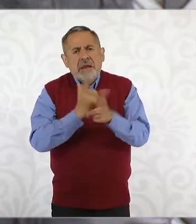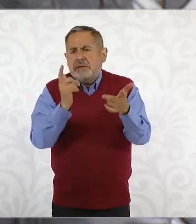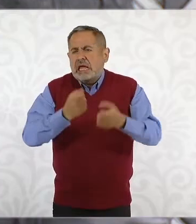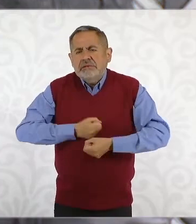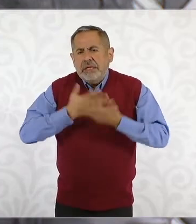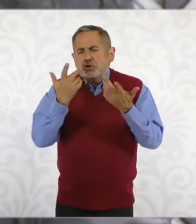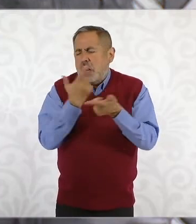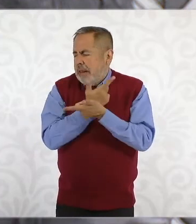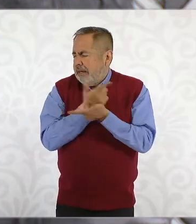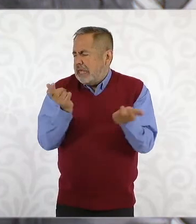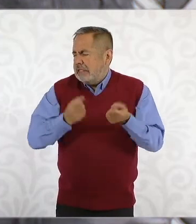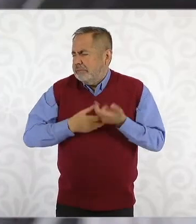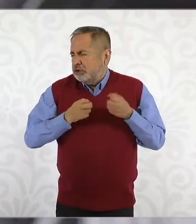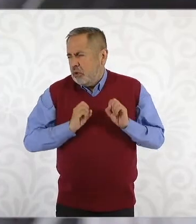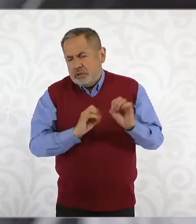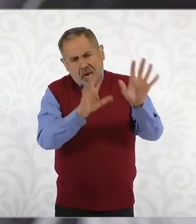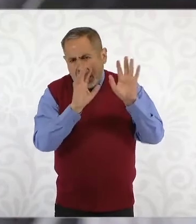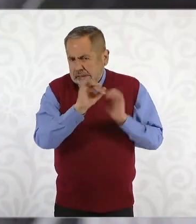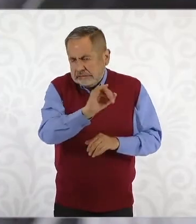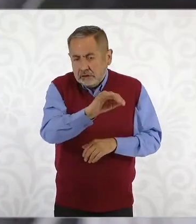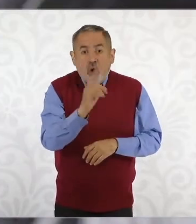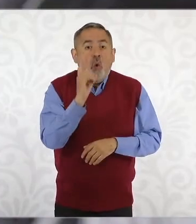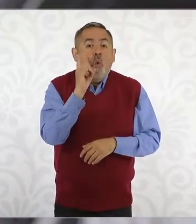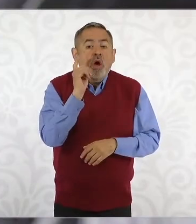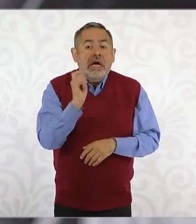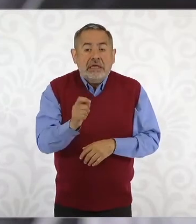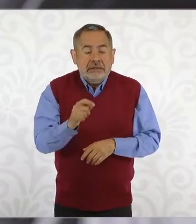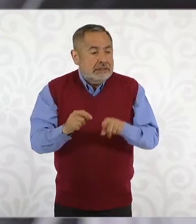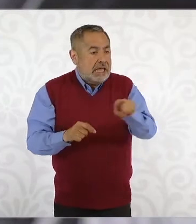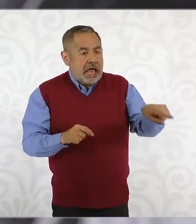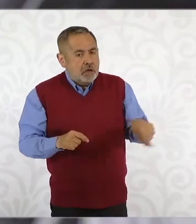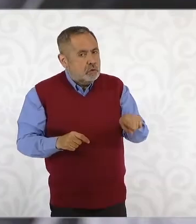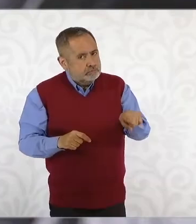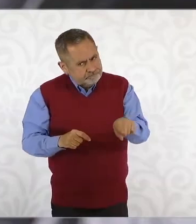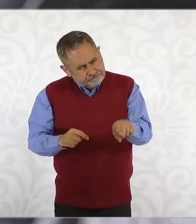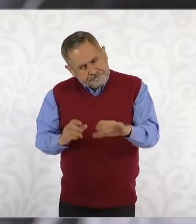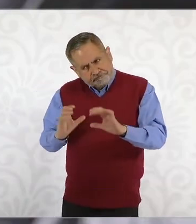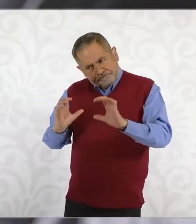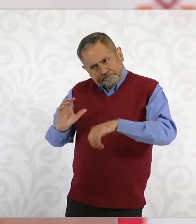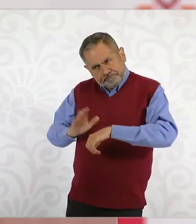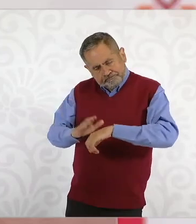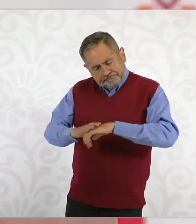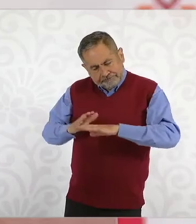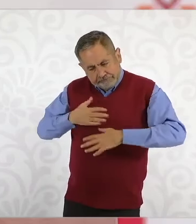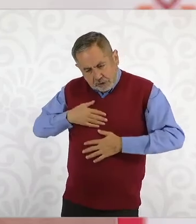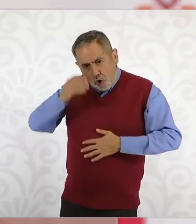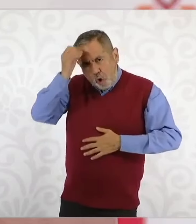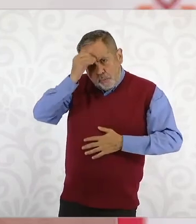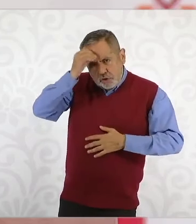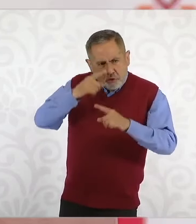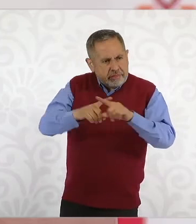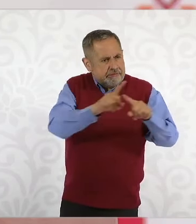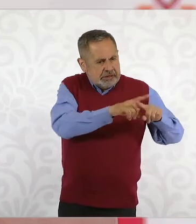expresión. ¿Qué buscamos? Que en los medios, en todo caso, se busque que haya opiniones